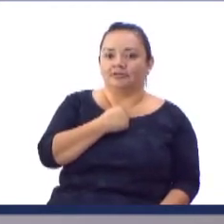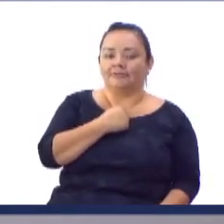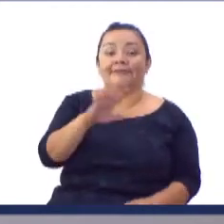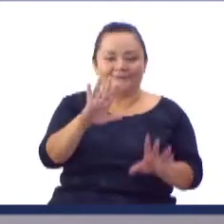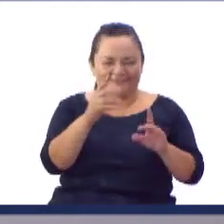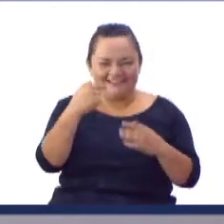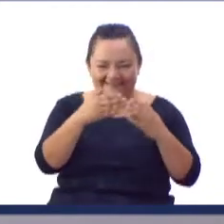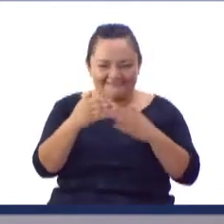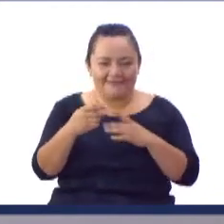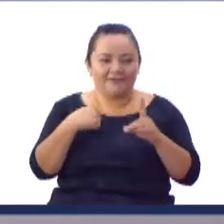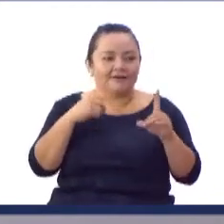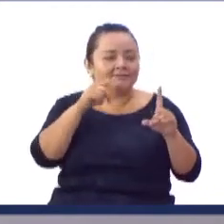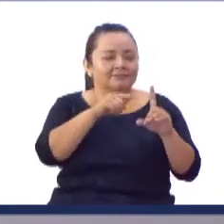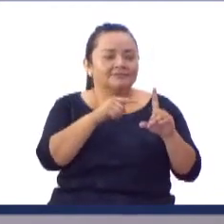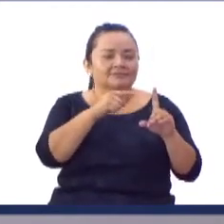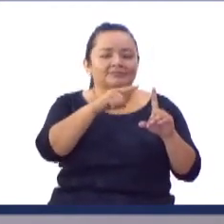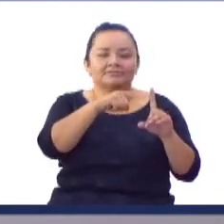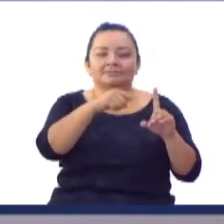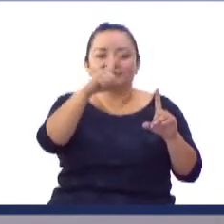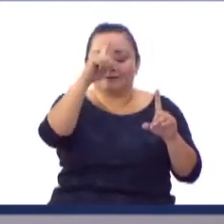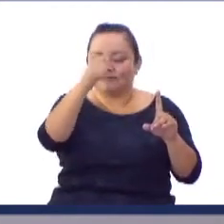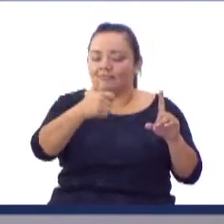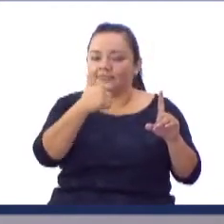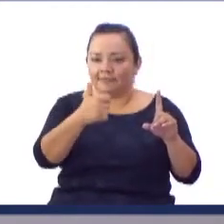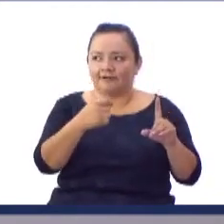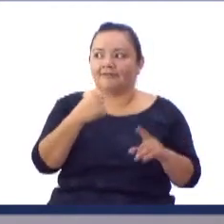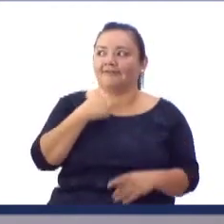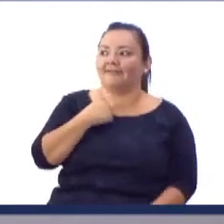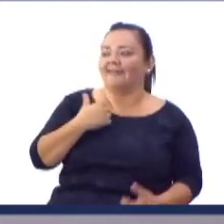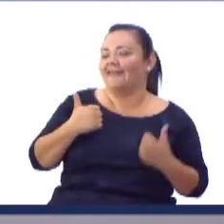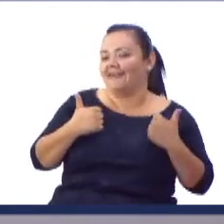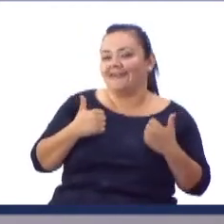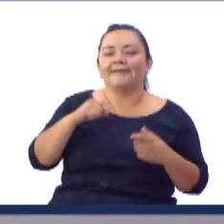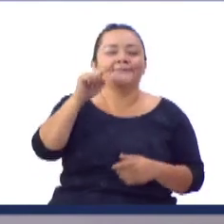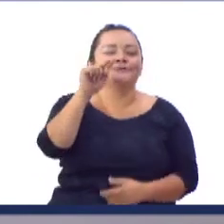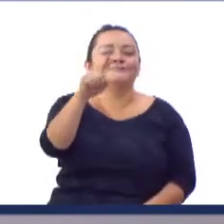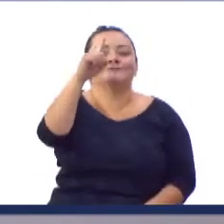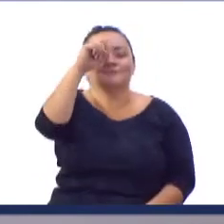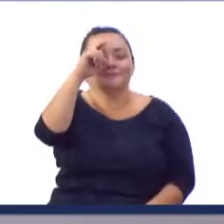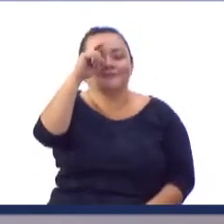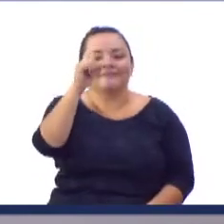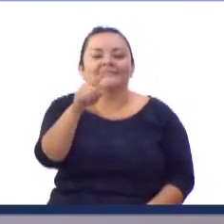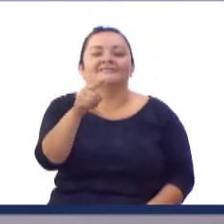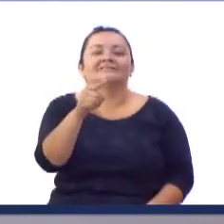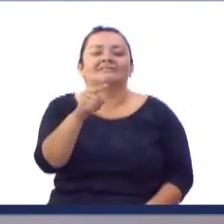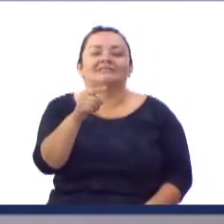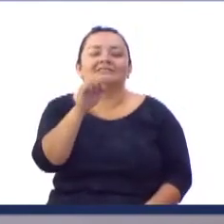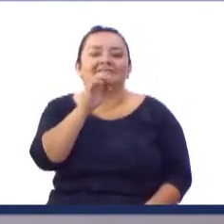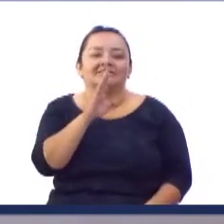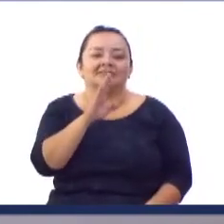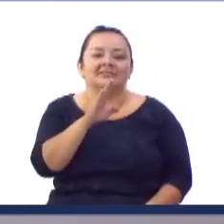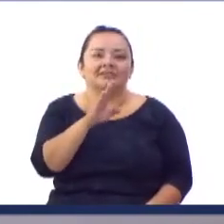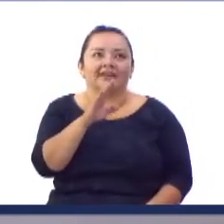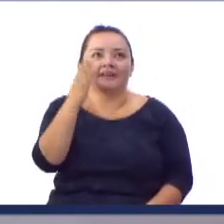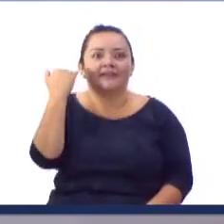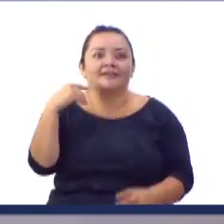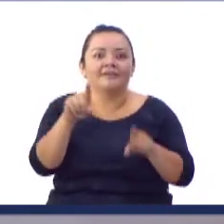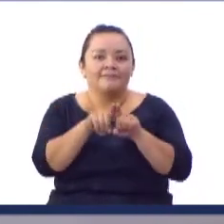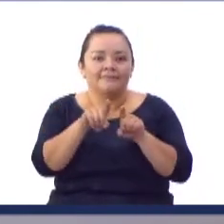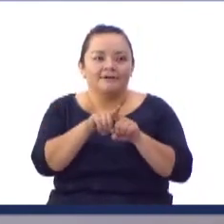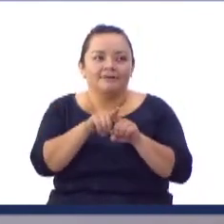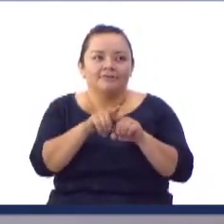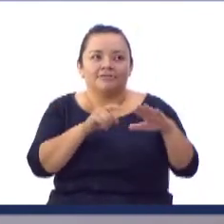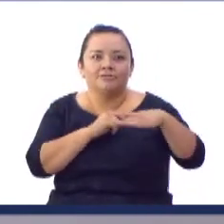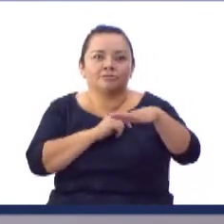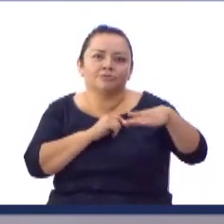qué bonito que hablen de usted que es una persona buena que piensan de usted en su trabajo usted que es de esa hermana que está